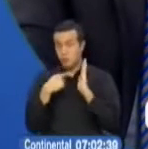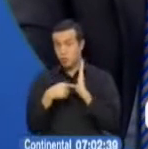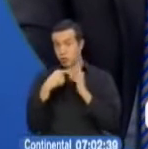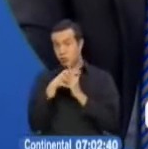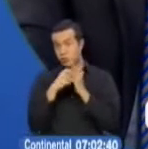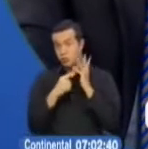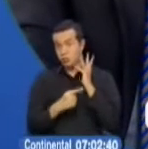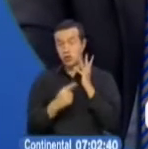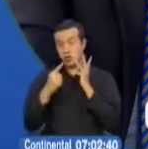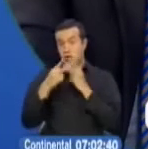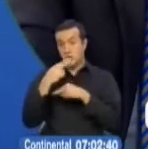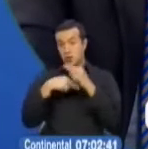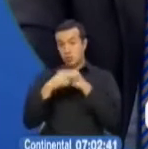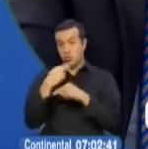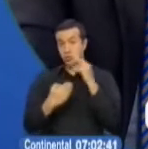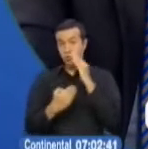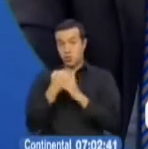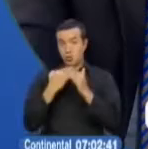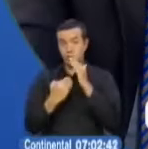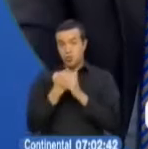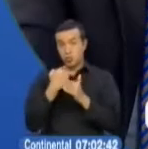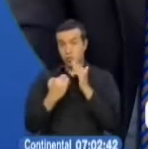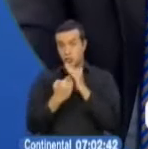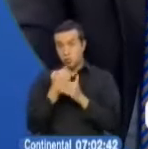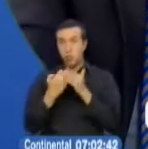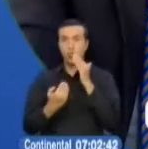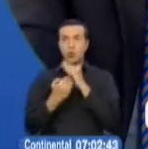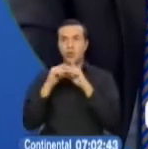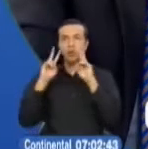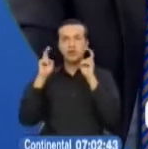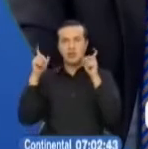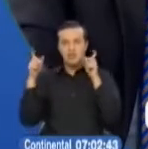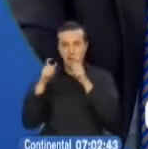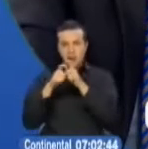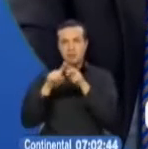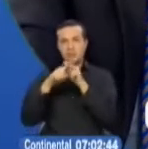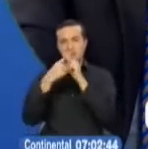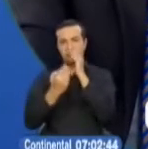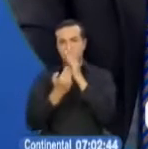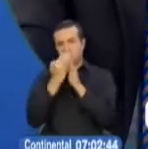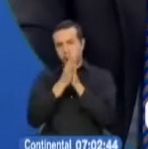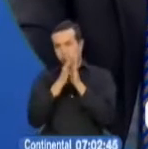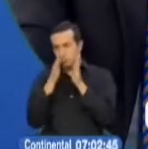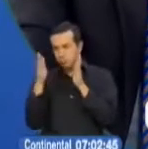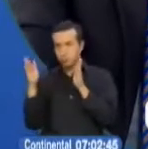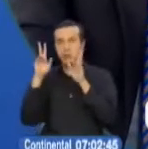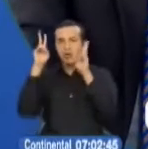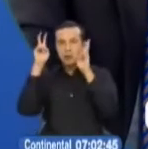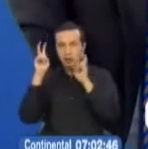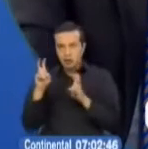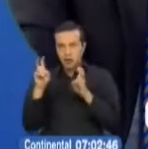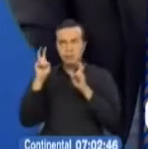de emprendimiento de los llamados startups, tenemos también la parte financiera,